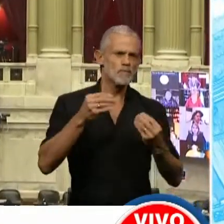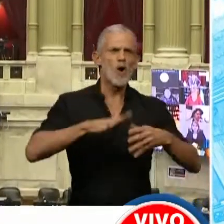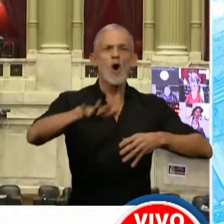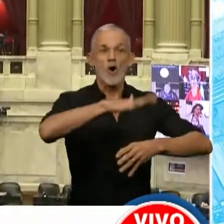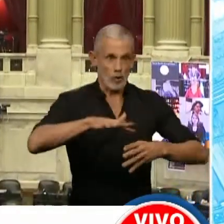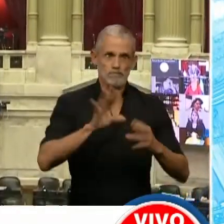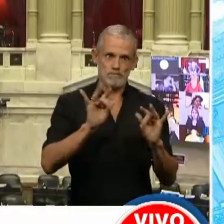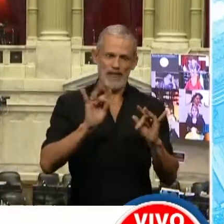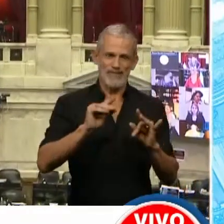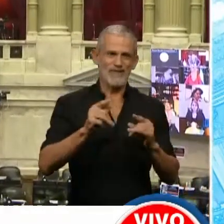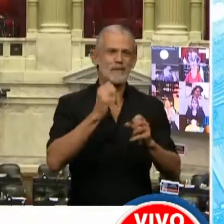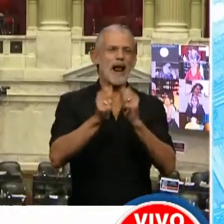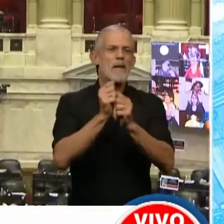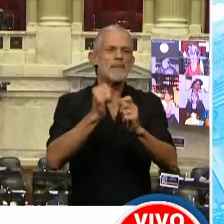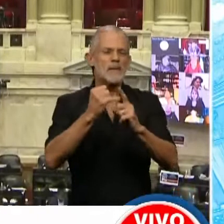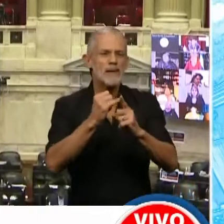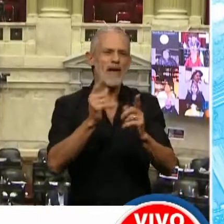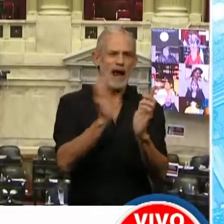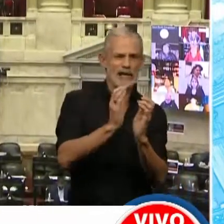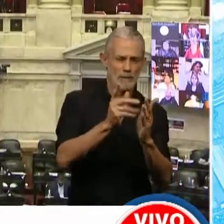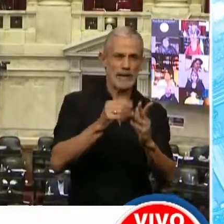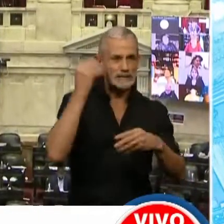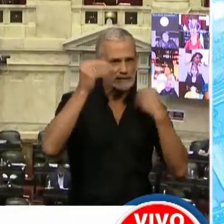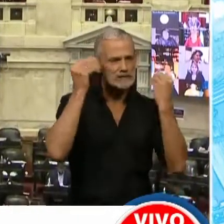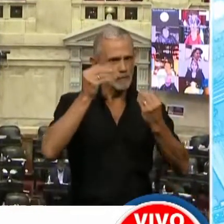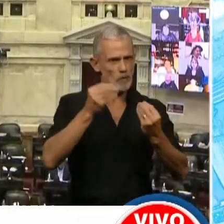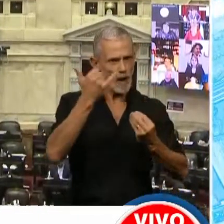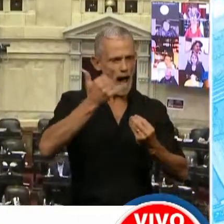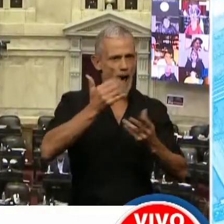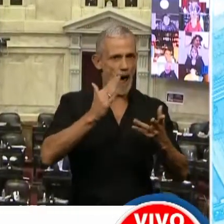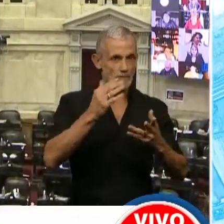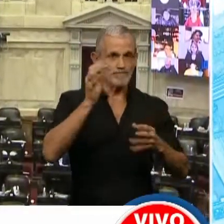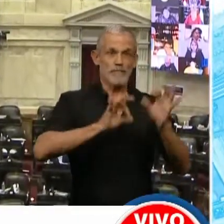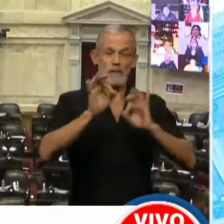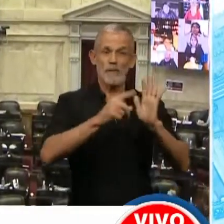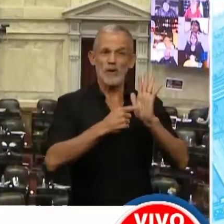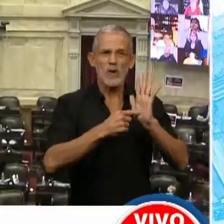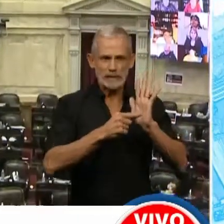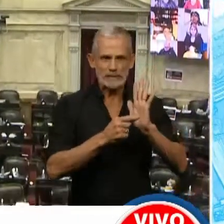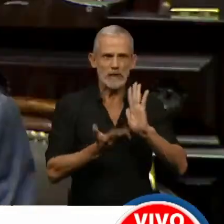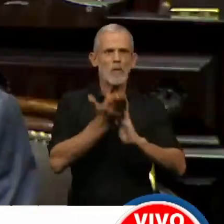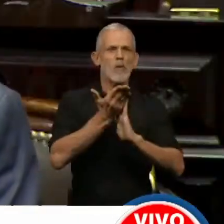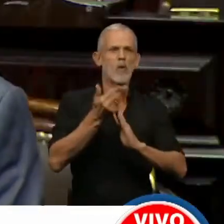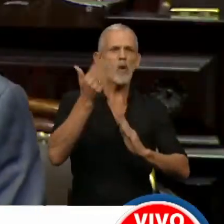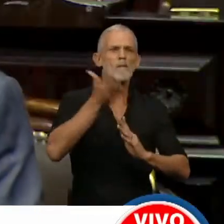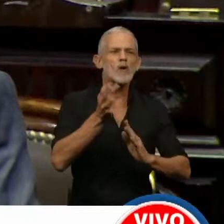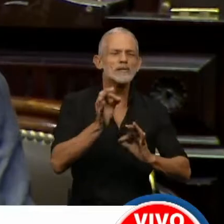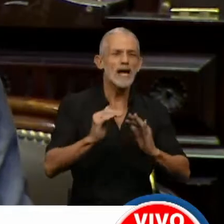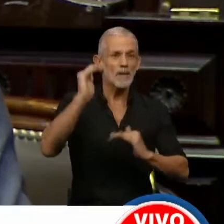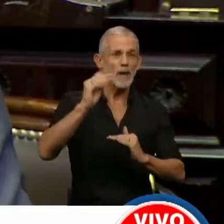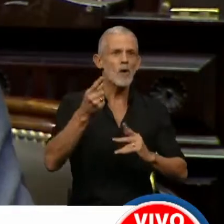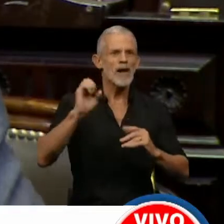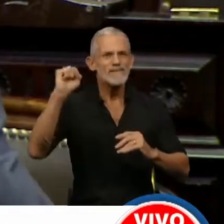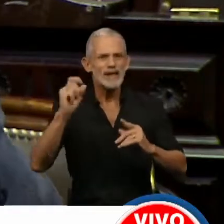contexto crítico para las pequeñas y medianas empresas. Nos preocupa esta iniciativa del gobierno de aumentar alícuotas porque con la